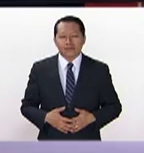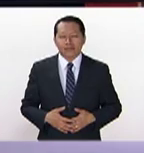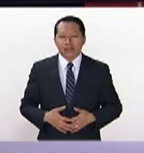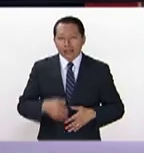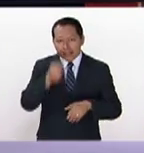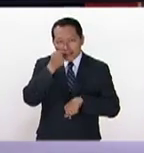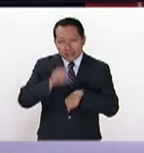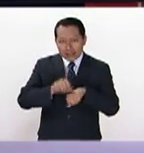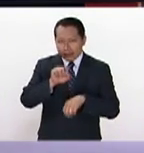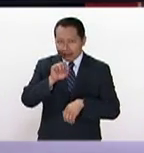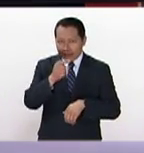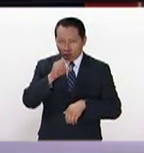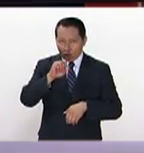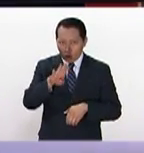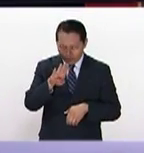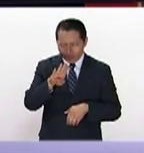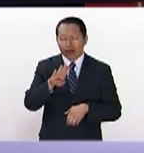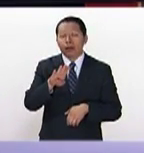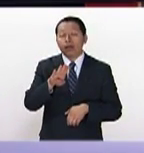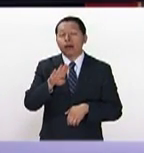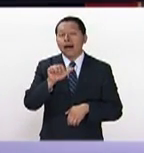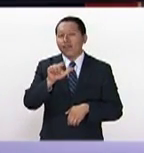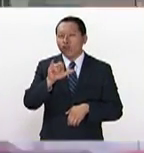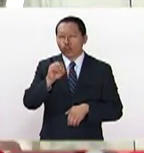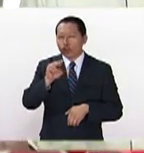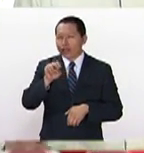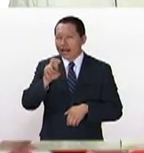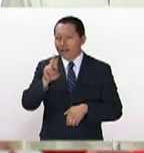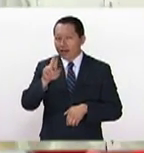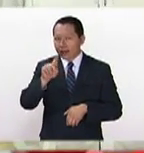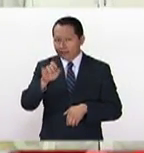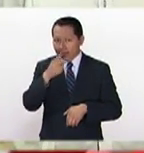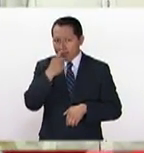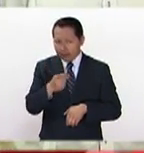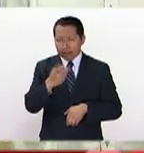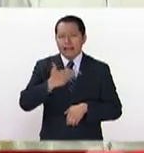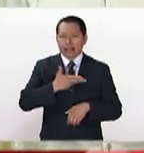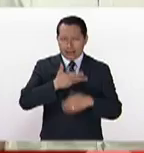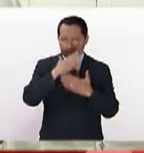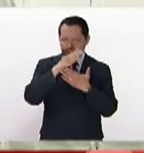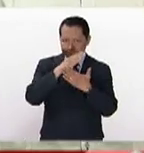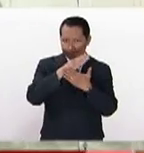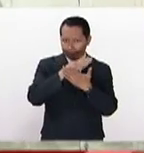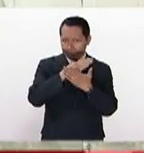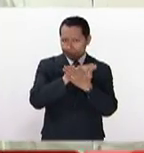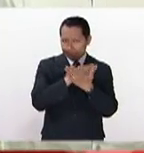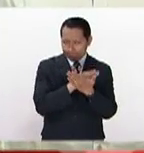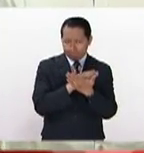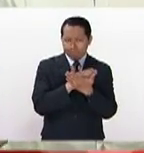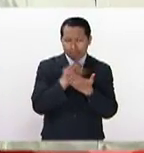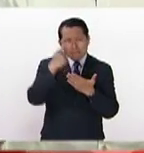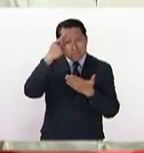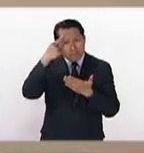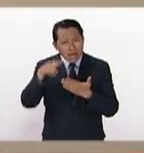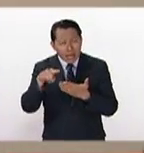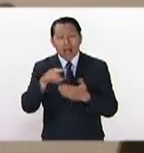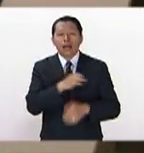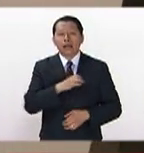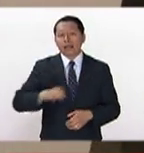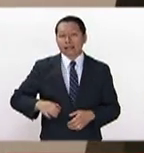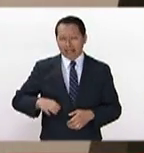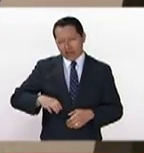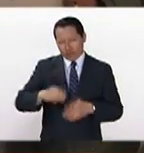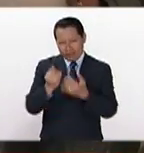El secretario de Gobernación, Alfonso Navarrete Prida, aseguró que ya cuenta con un protocolo para garantizar la seguridad de los candidatos